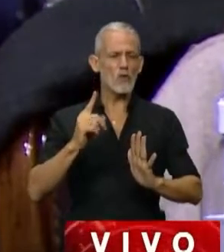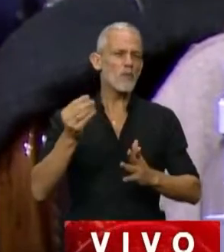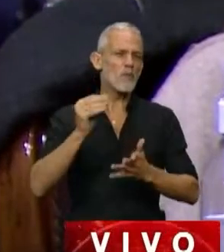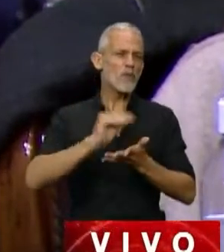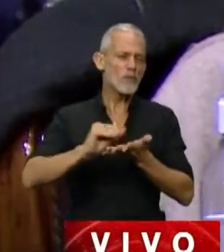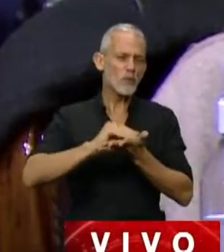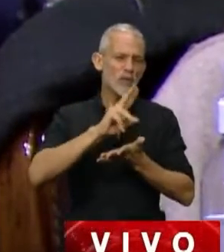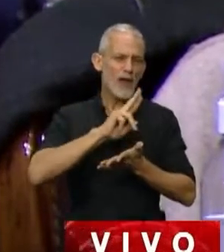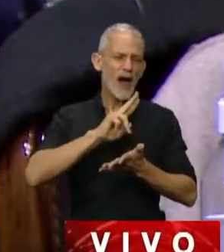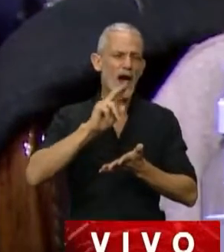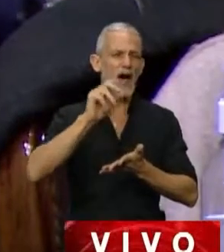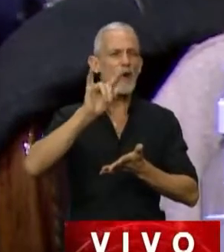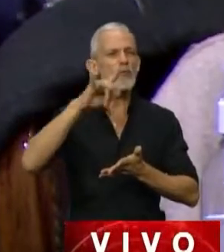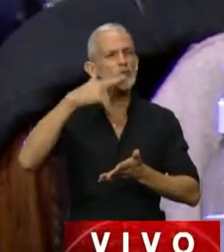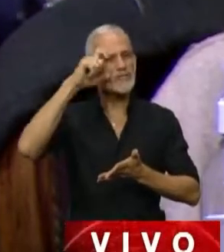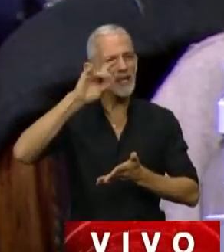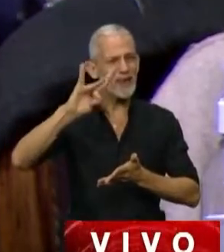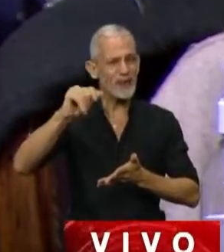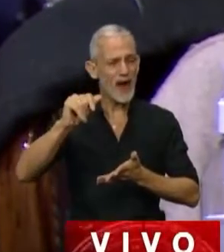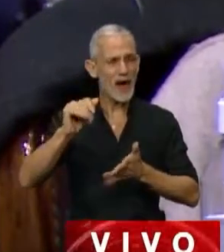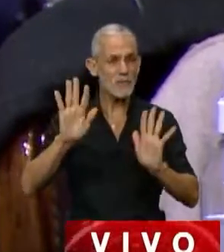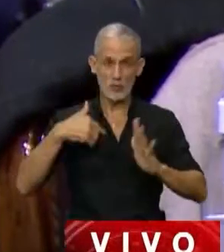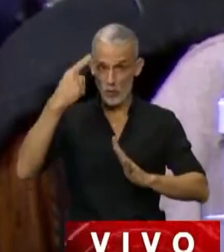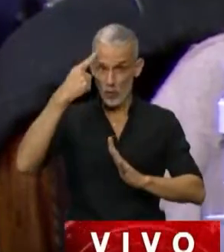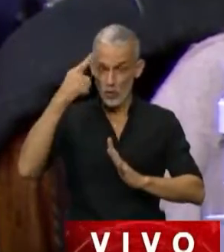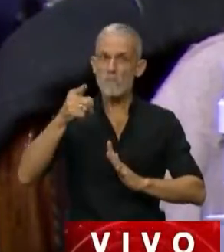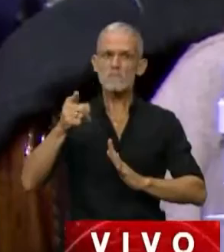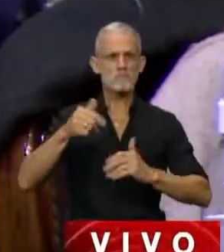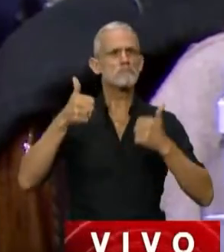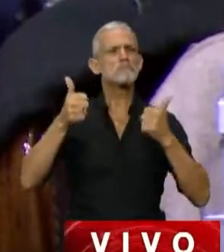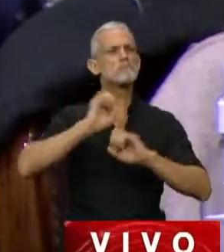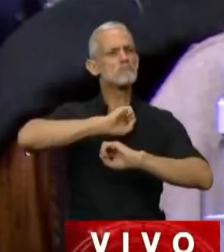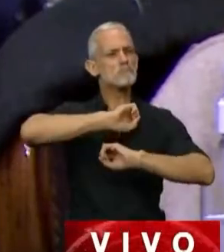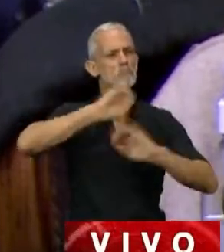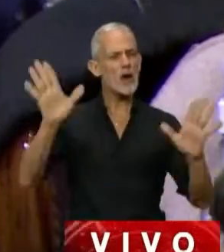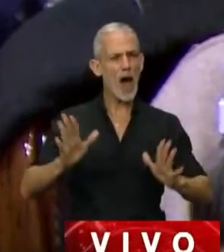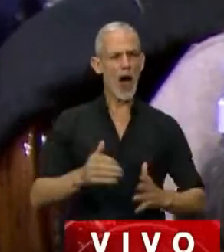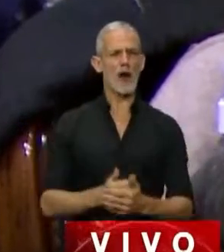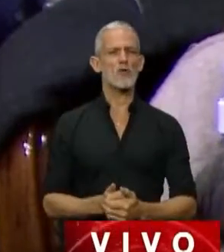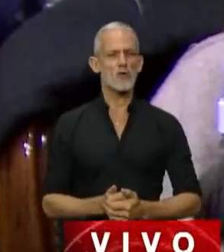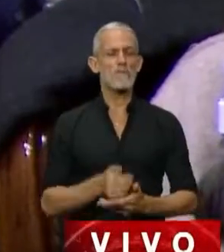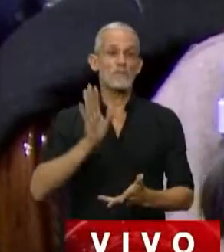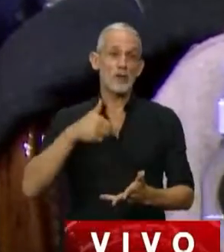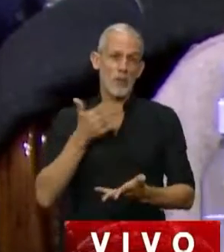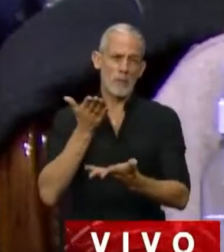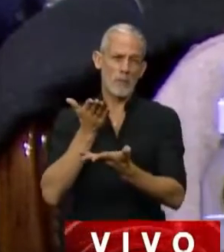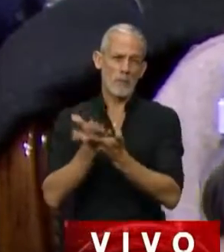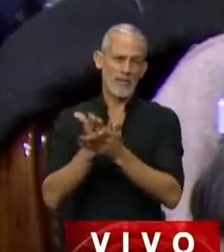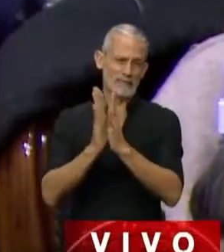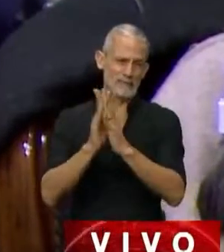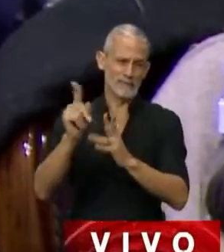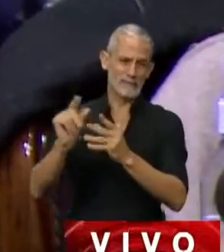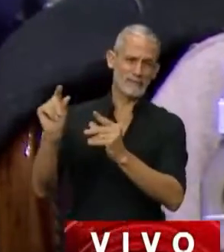la diputada Uceda, que fue muy, creo que fue muy elocuente, y le pedí